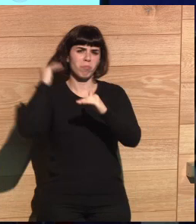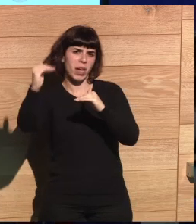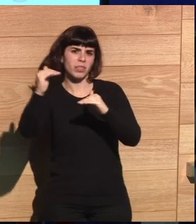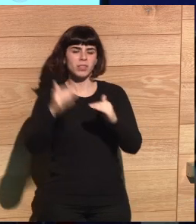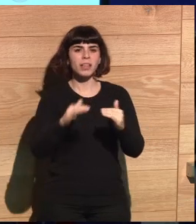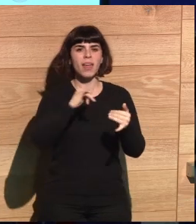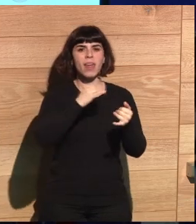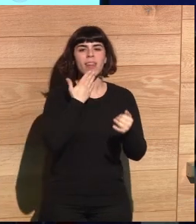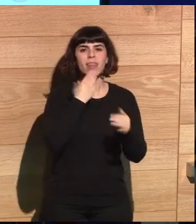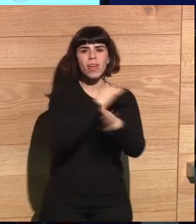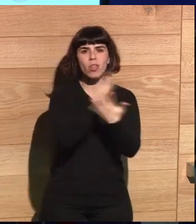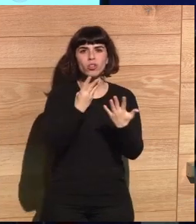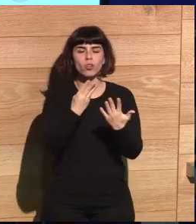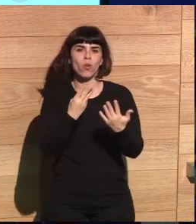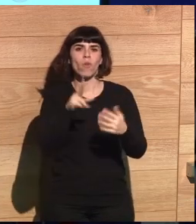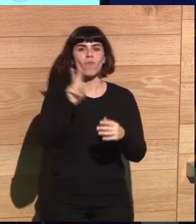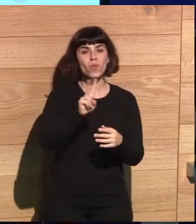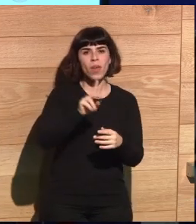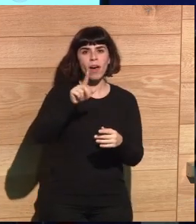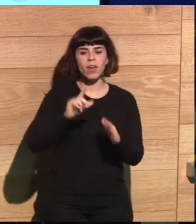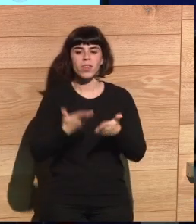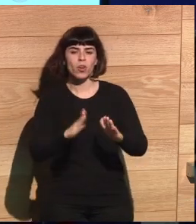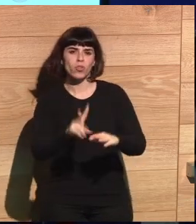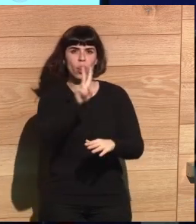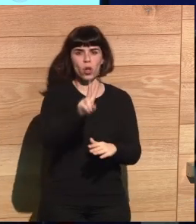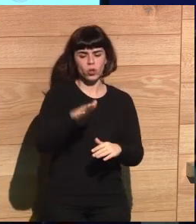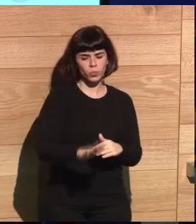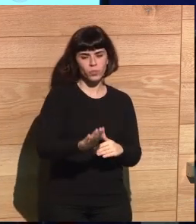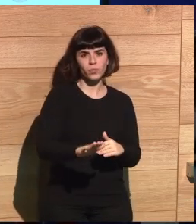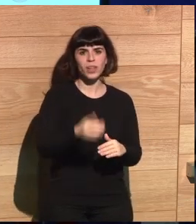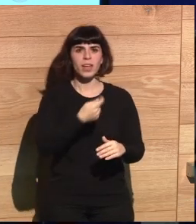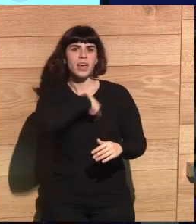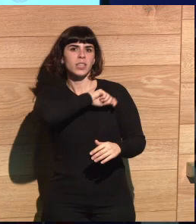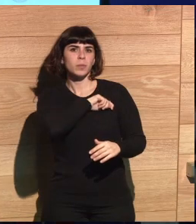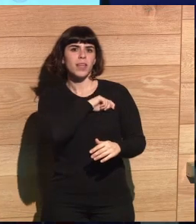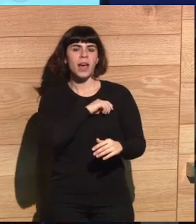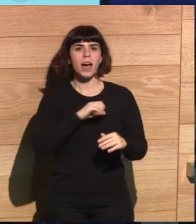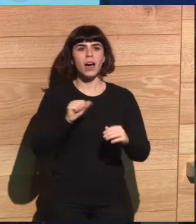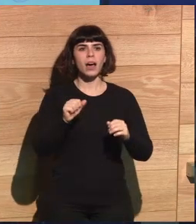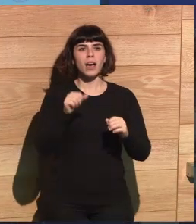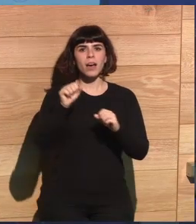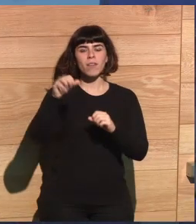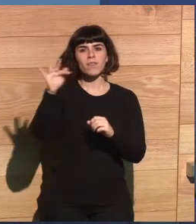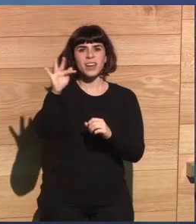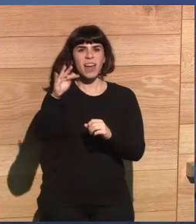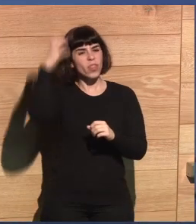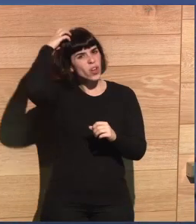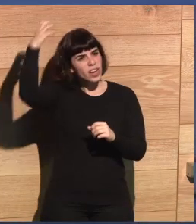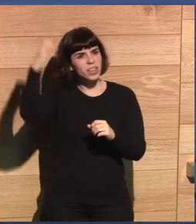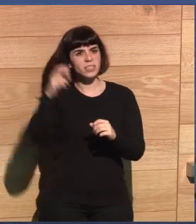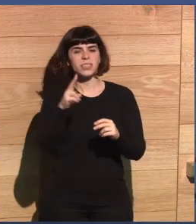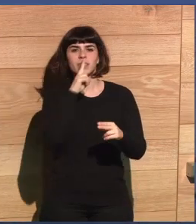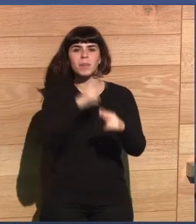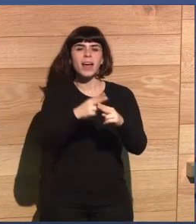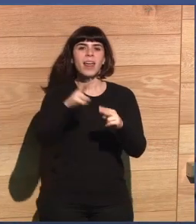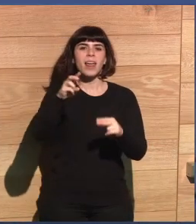niños pequeños. Pero resulta que, entre tanto, España había vivido un breve respiro del absolutismo opresor de Fernando VII que se llamó el